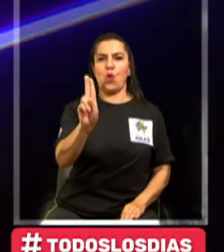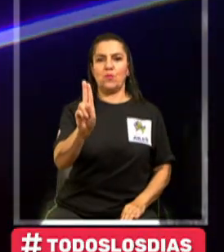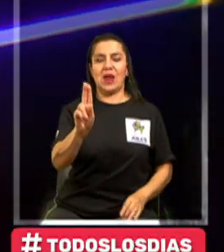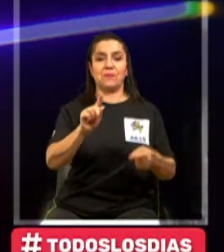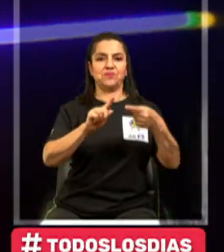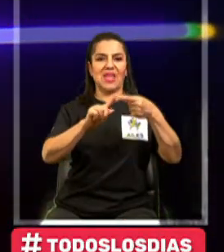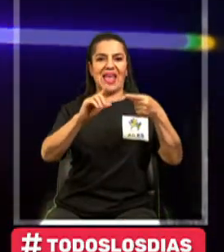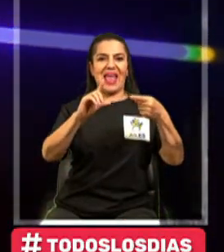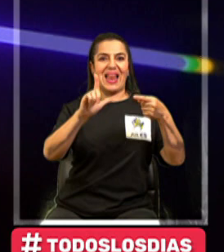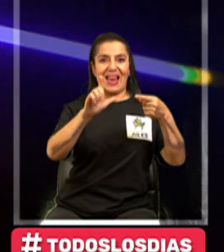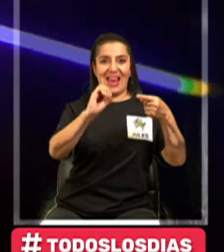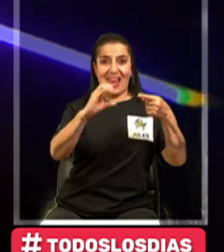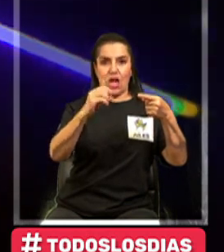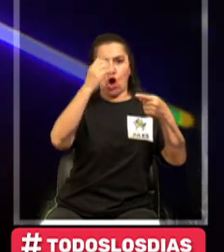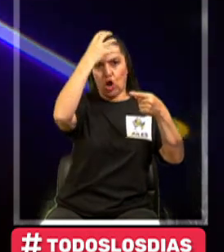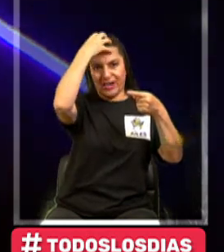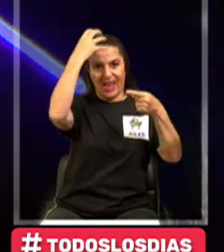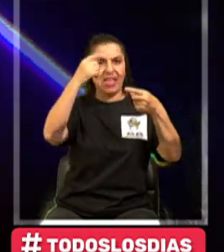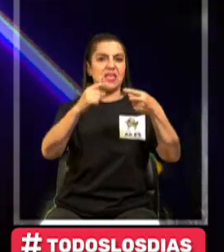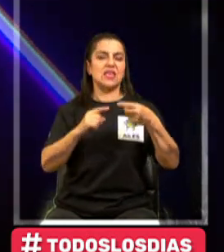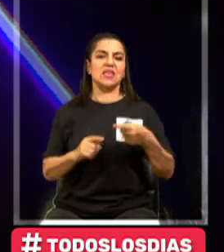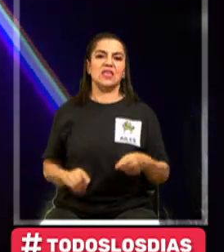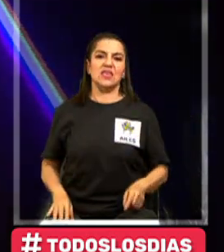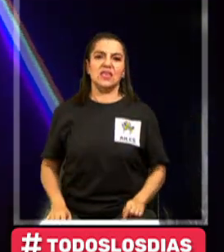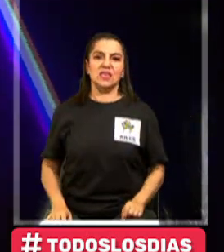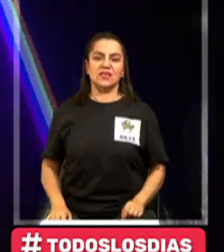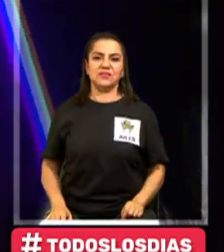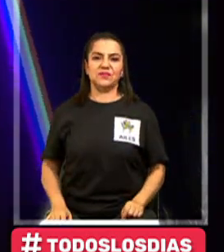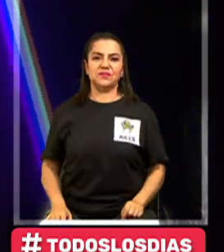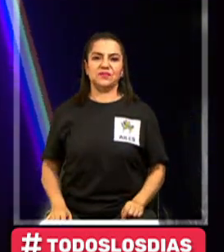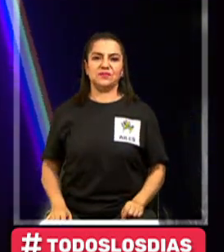Leo Rey.